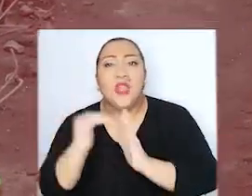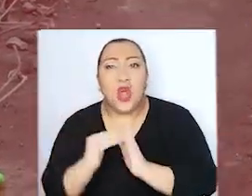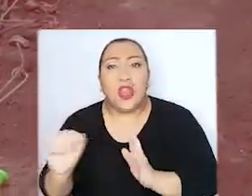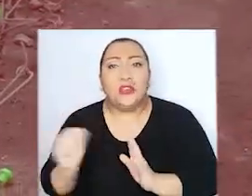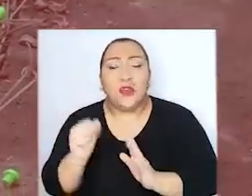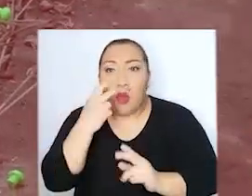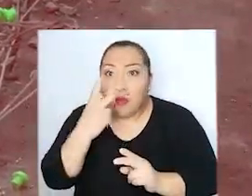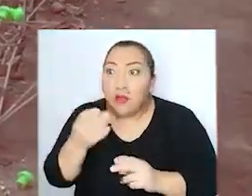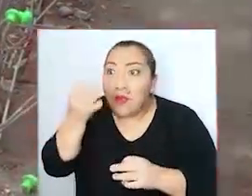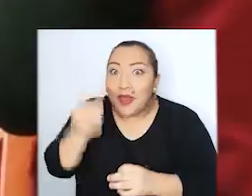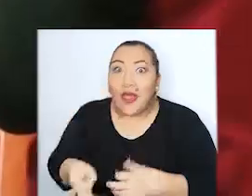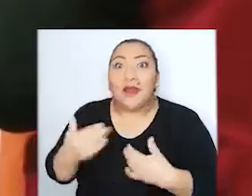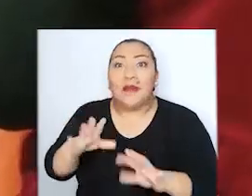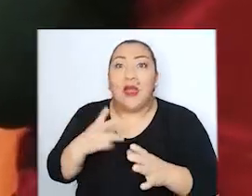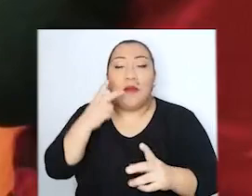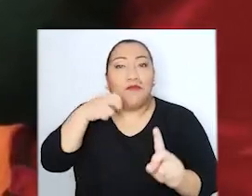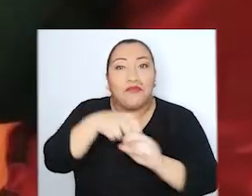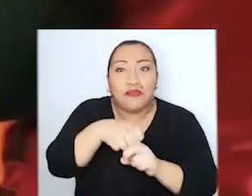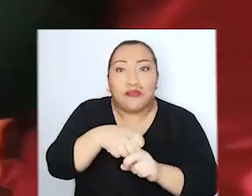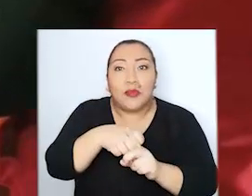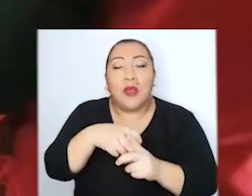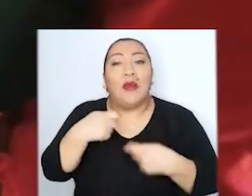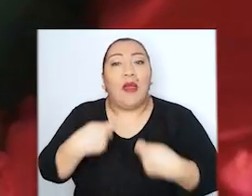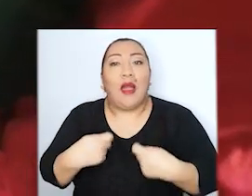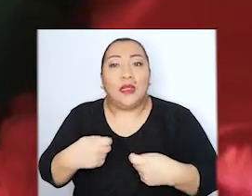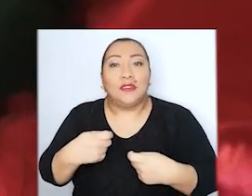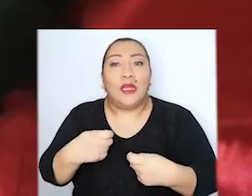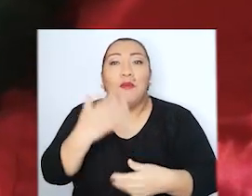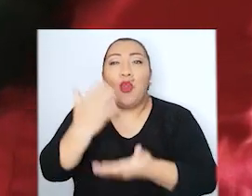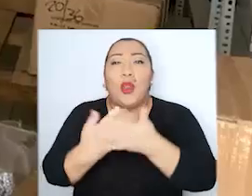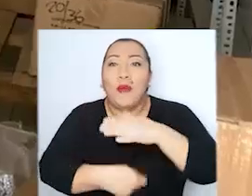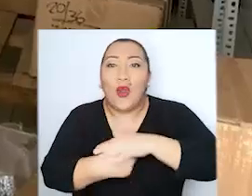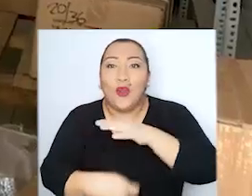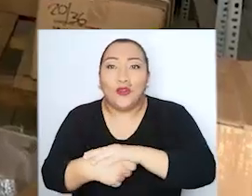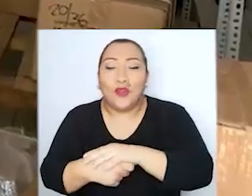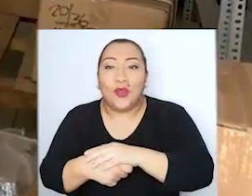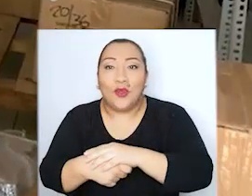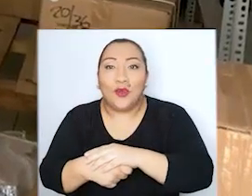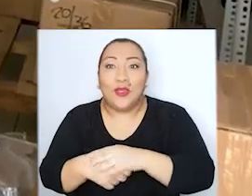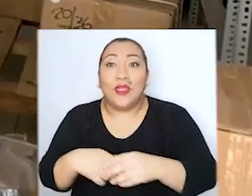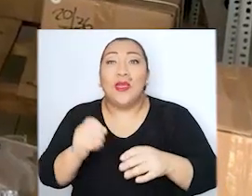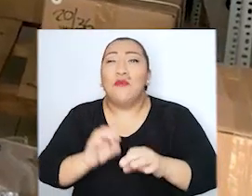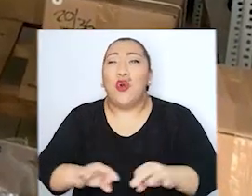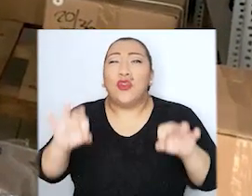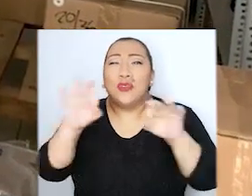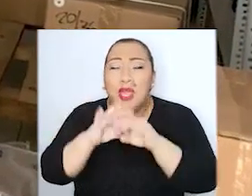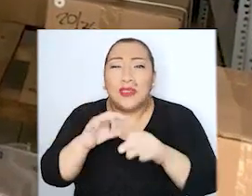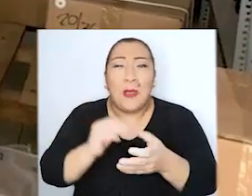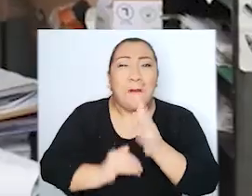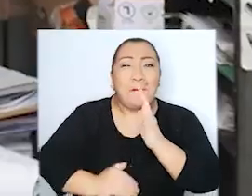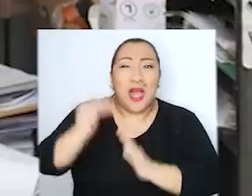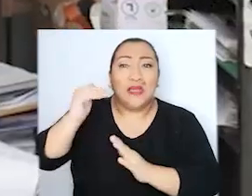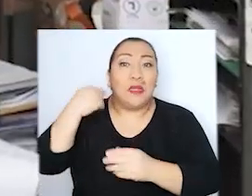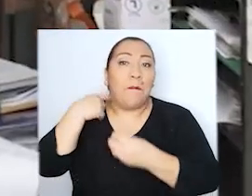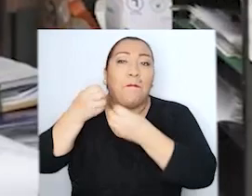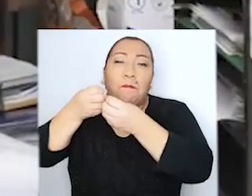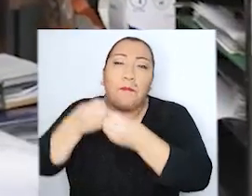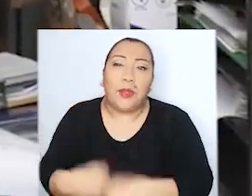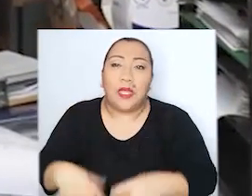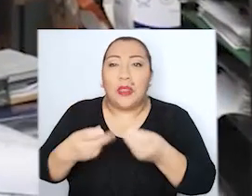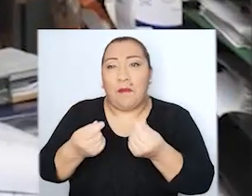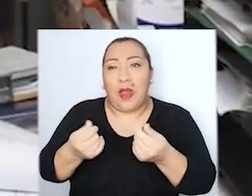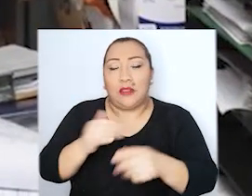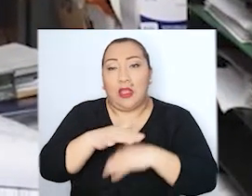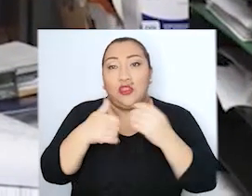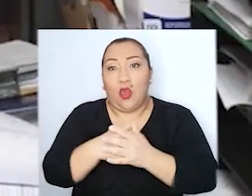soles a causa de la corrupción y la inconducta funcional en el año 2020, encabezando la lista de regiones con mayores pérdidas